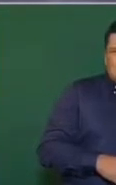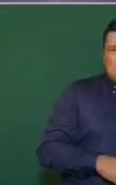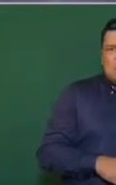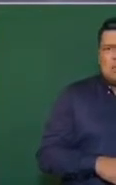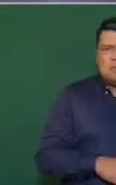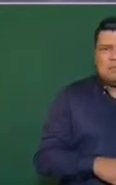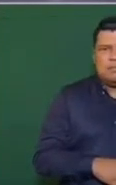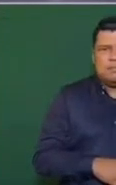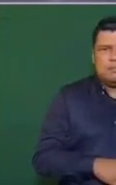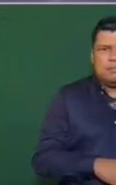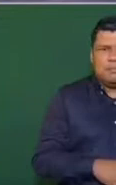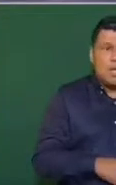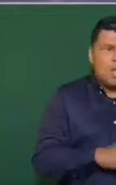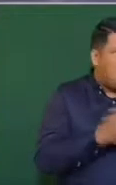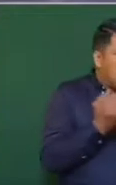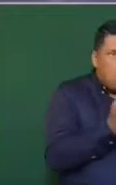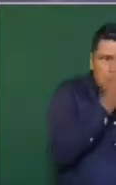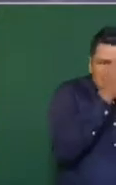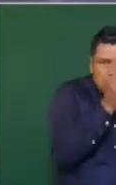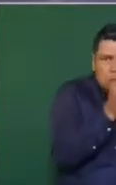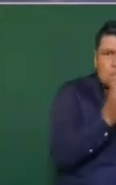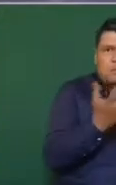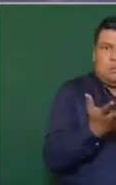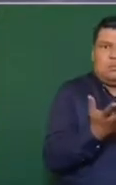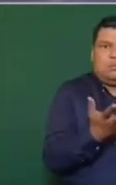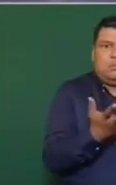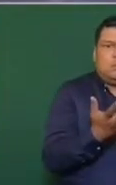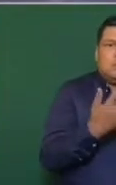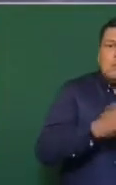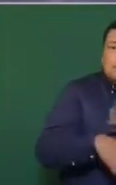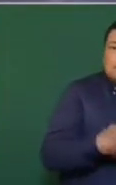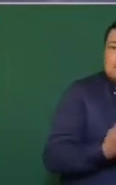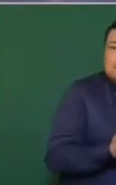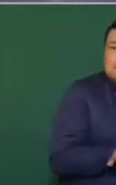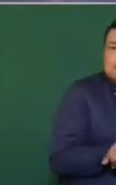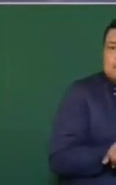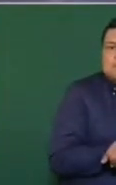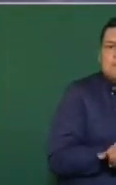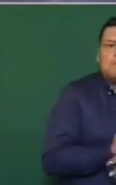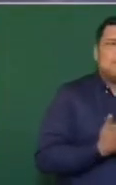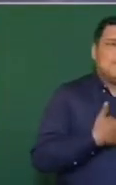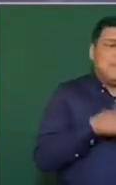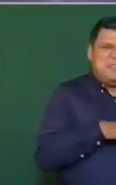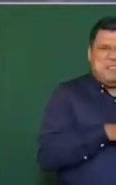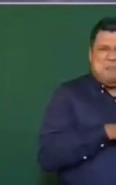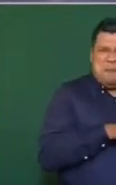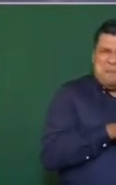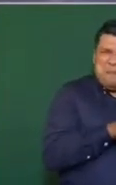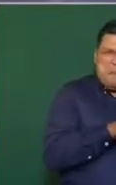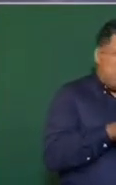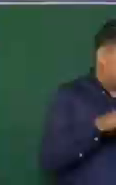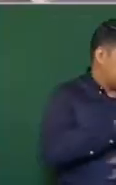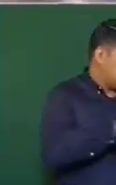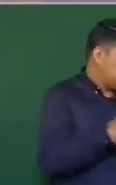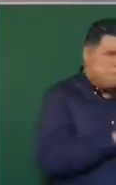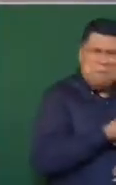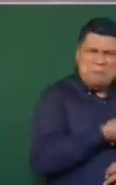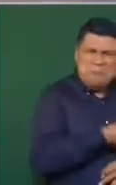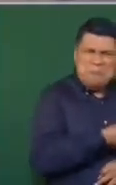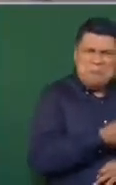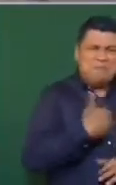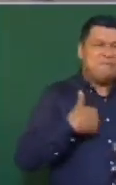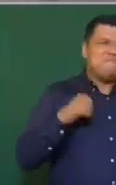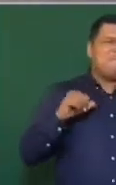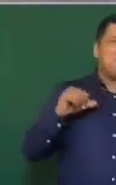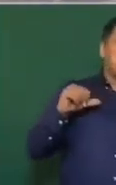acuerdos. Y luego, ya que había vencido a todos, que estaba allá arriba